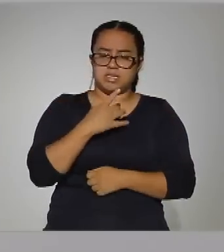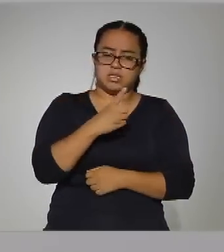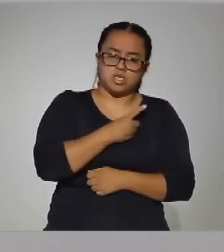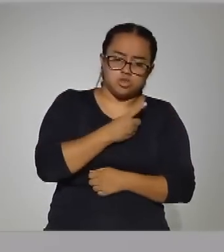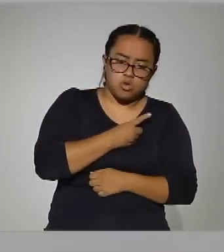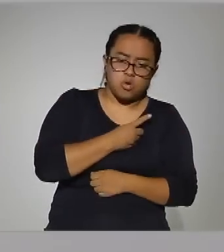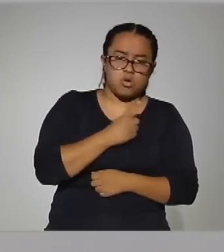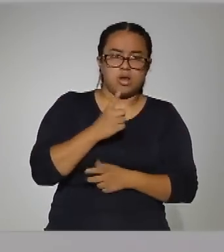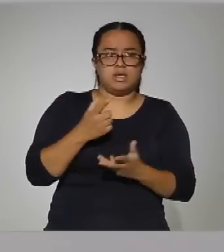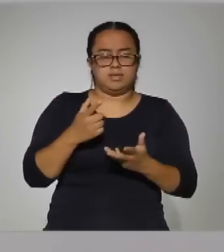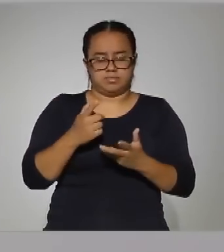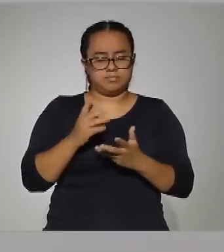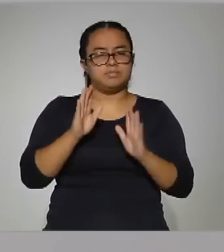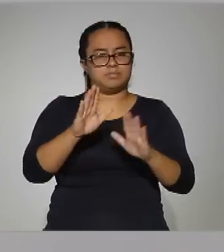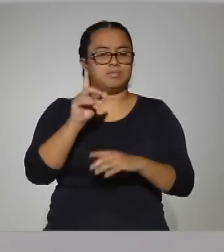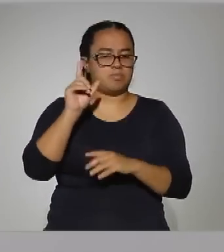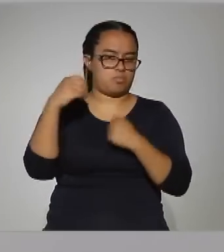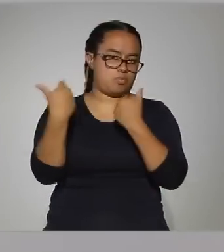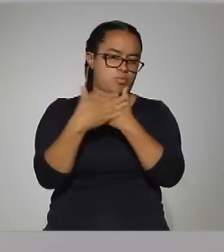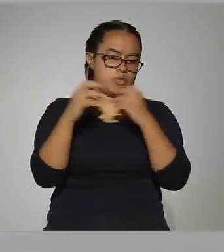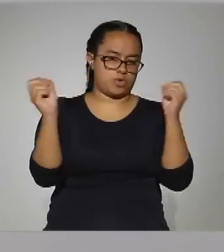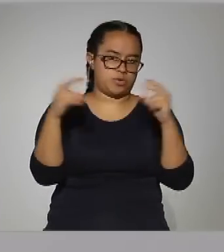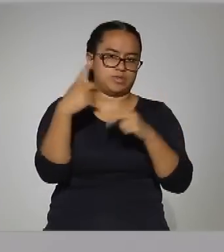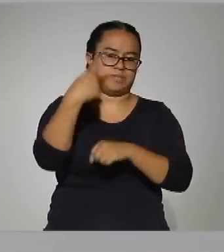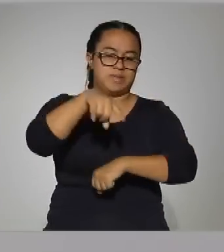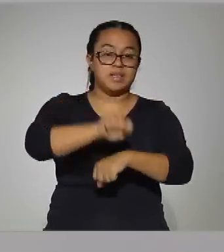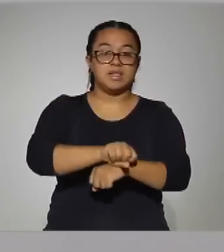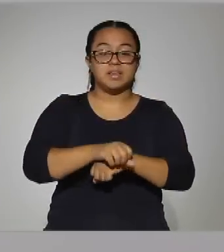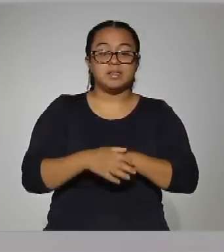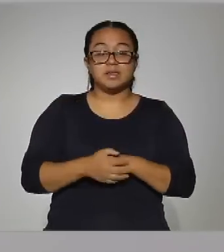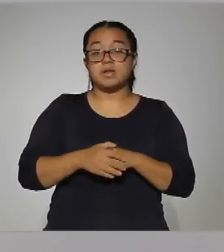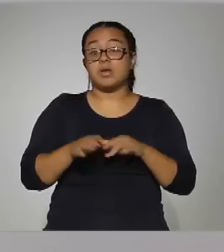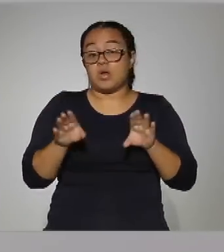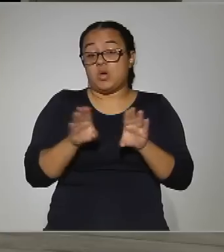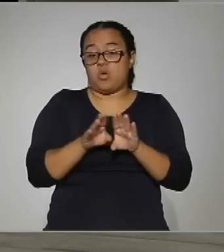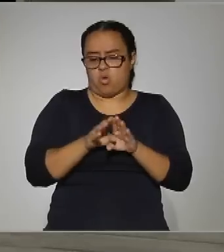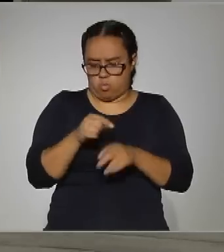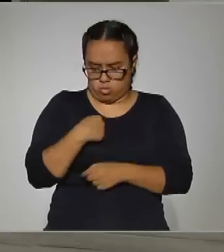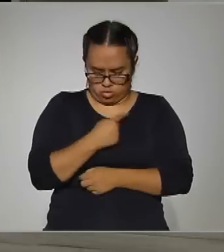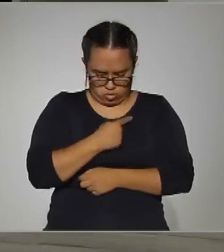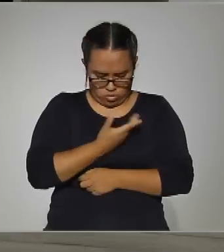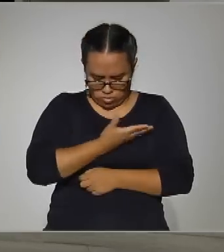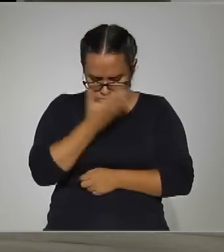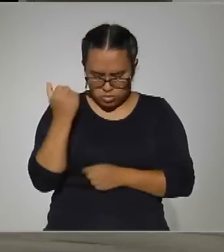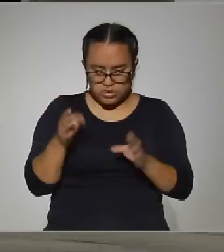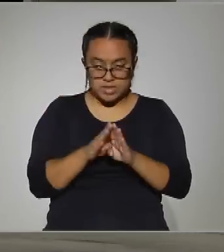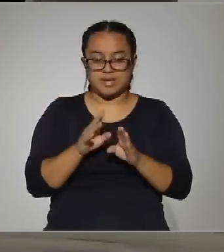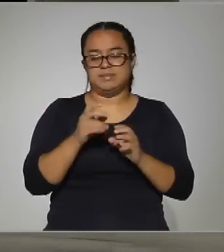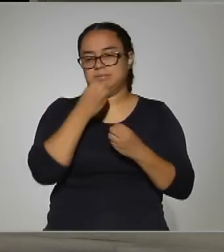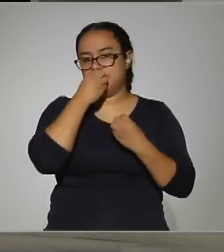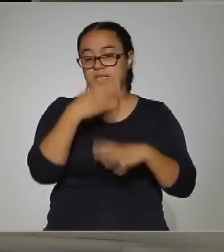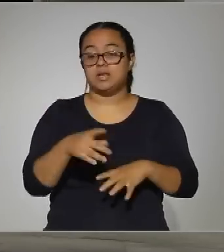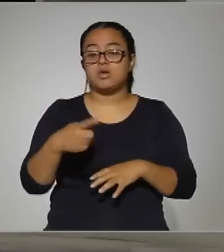sola. Vamos a hablar del tema. Nos vemos la siguiente semana, mi Sí, Cris. no sé cómo estar en soledad. Va a estar buenísimo.